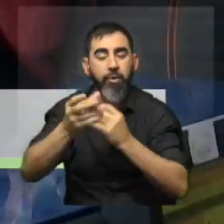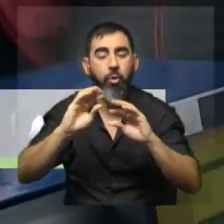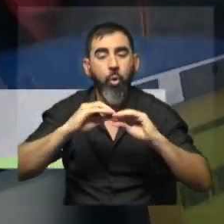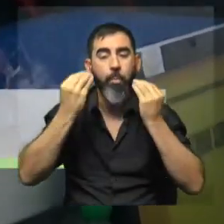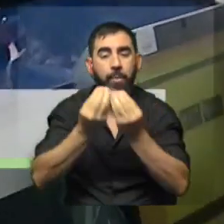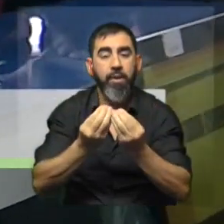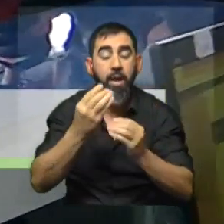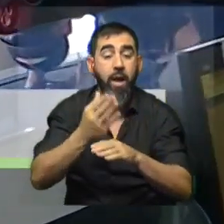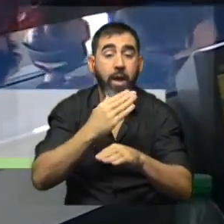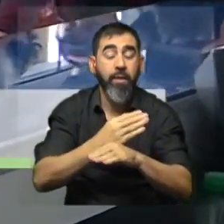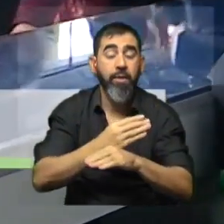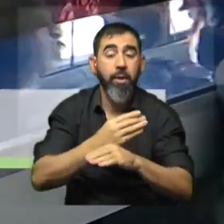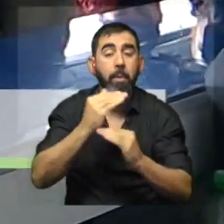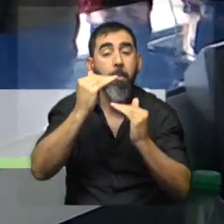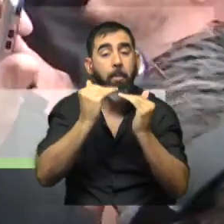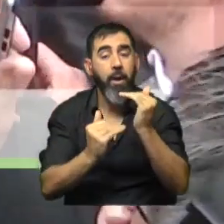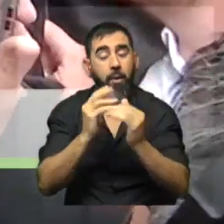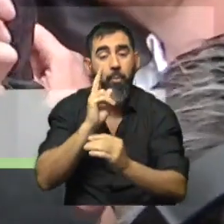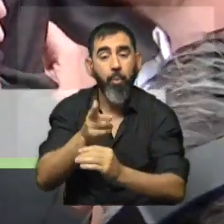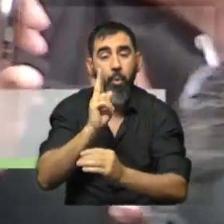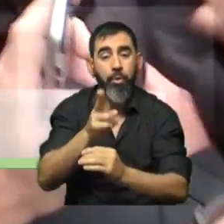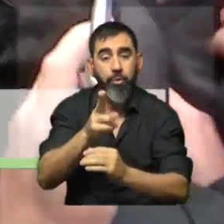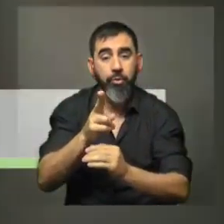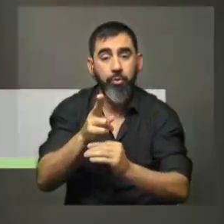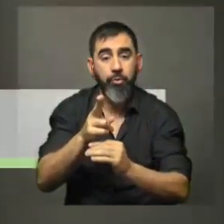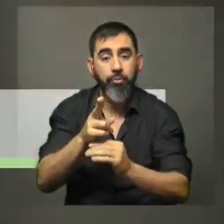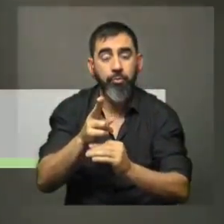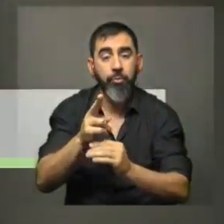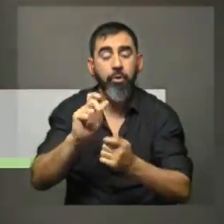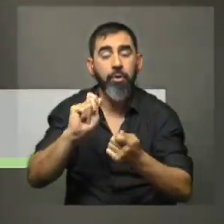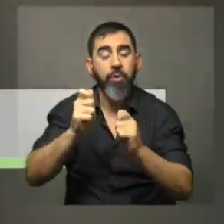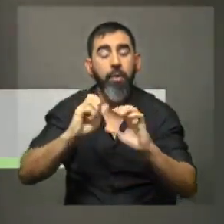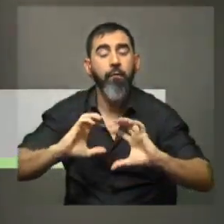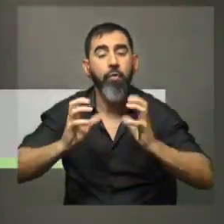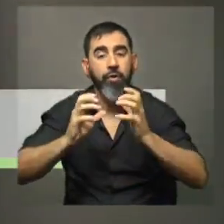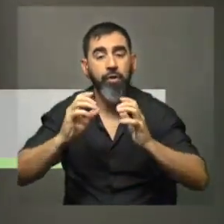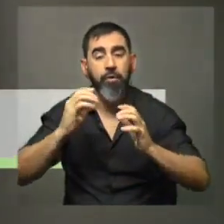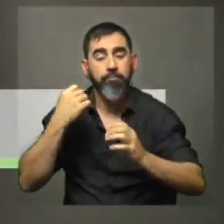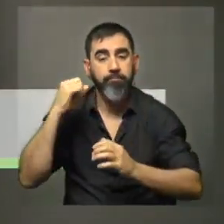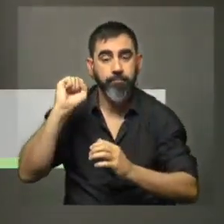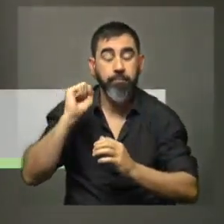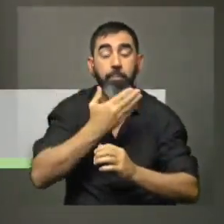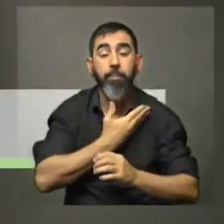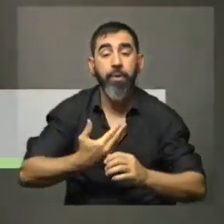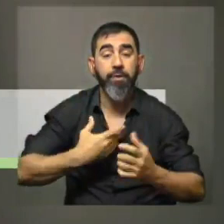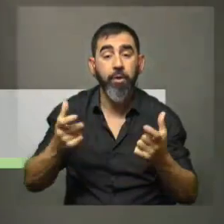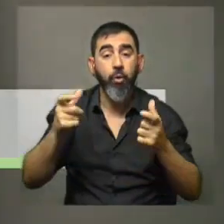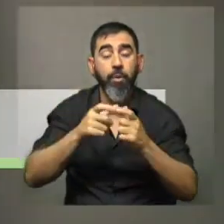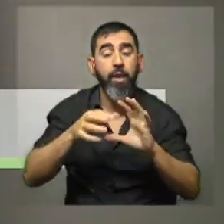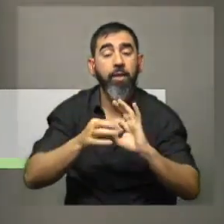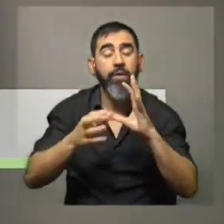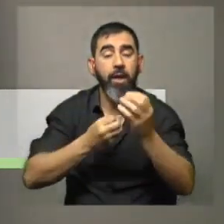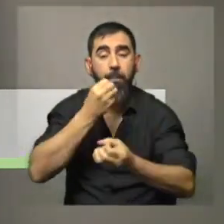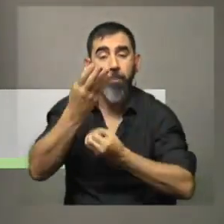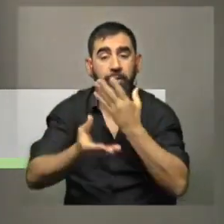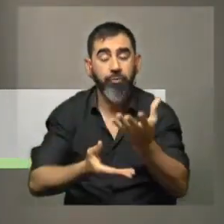pasando a la categoría de países con bajas restricciones por el deterioro en la variable violencia e impunidad. El presidente del Comité de Libertad de Expresión de la